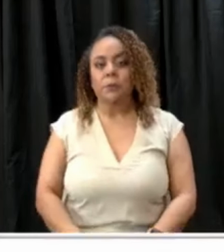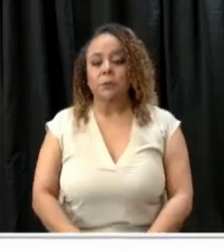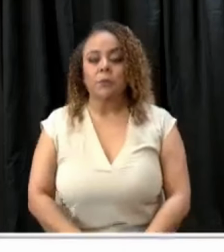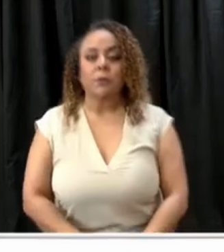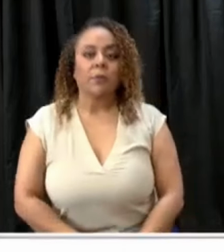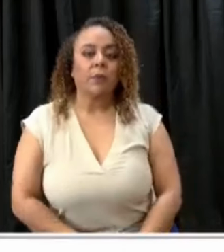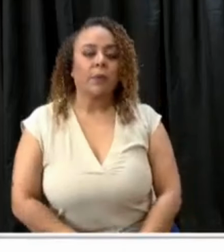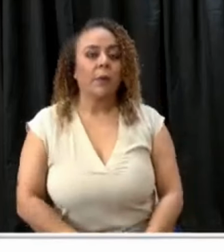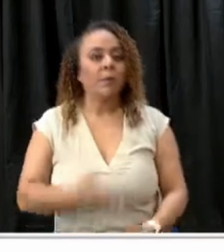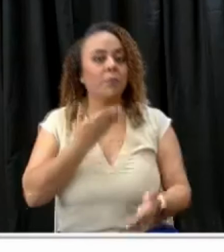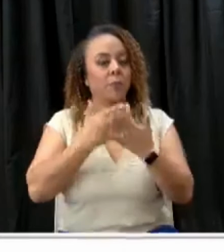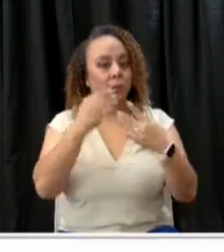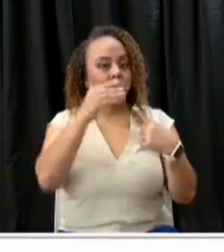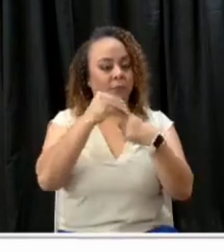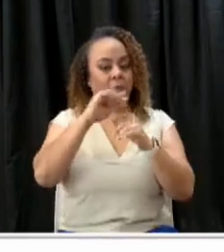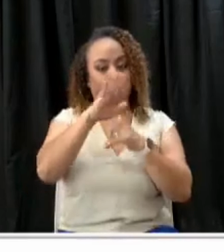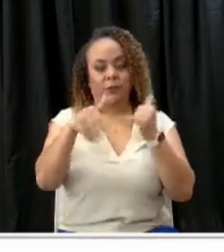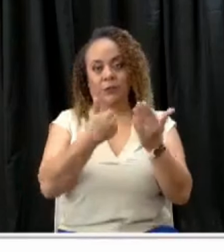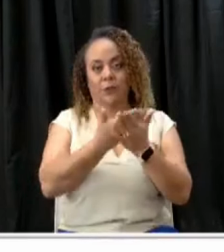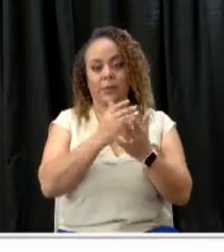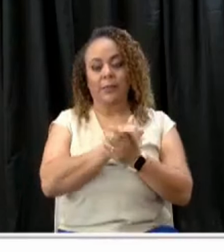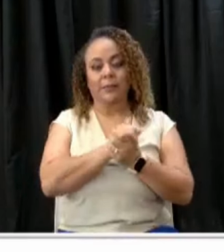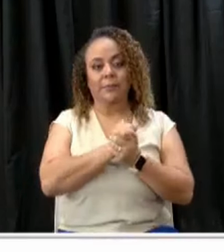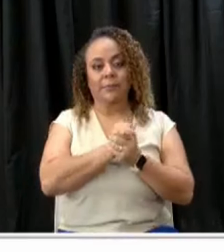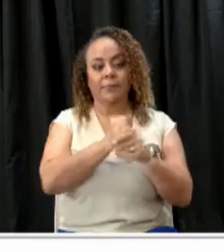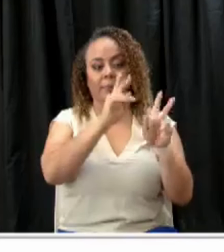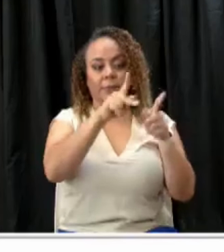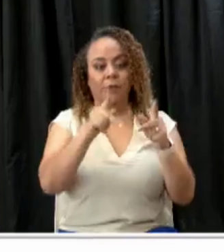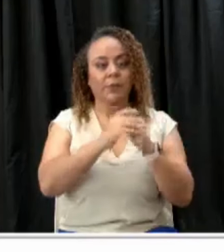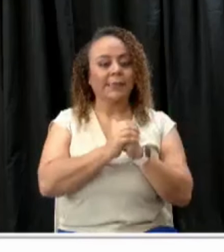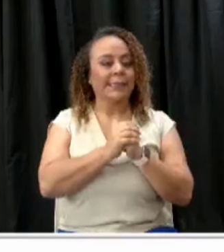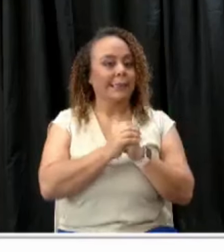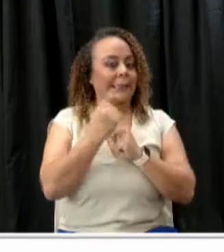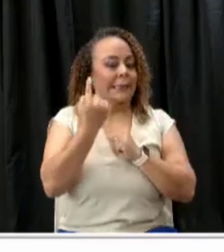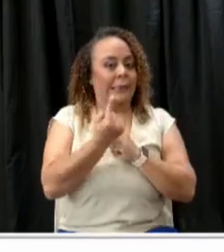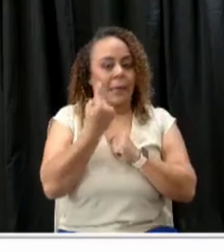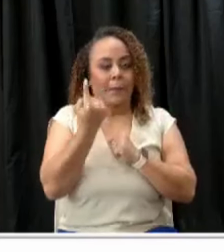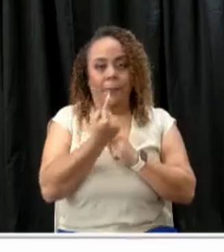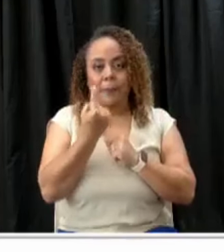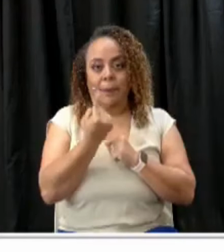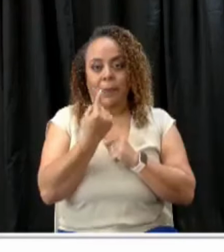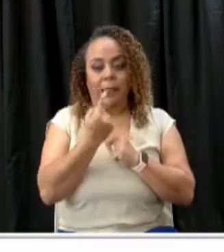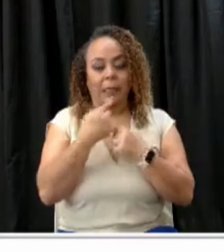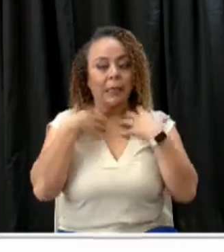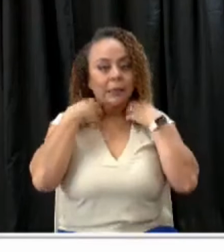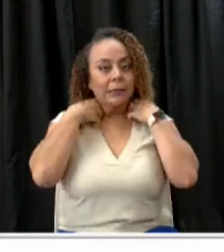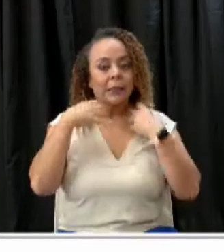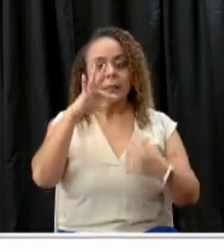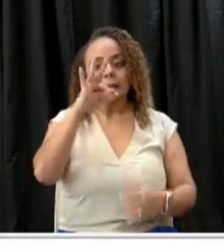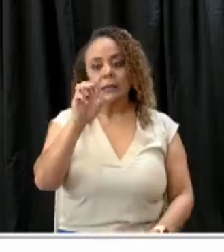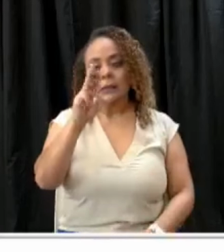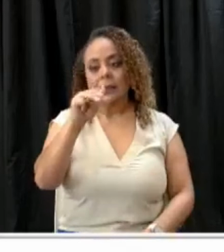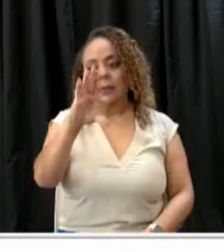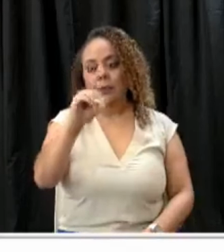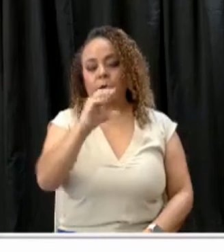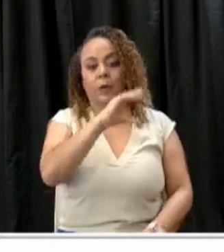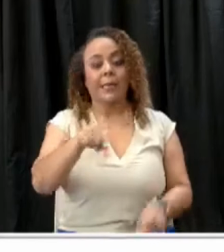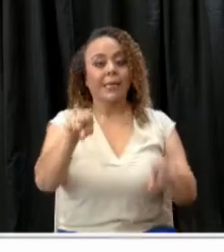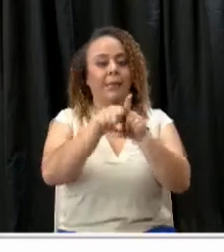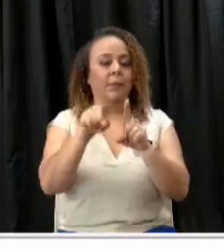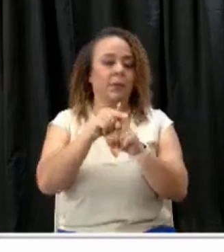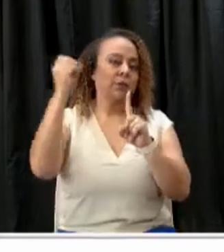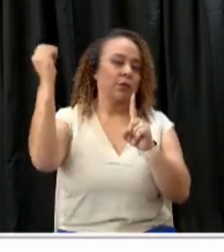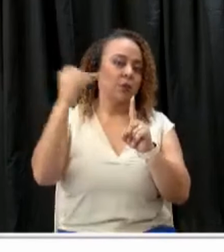Bueno, principalmente todas aquellas que evidentemente las personas estén expuestos al estrés térmico y sobre todo al